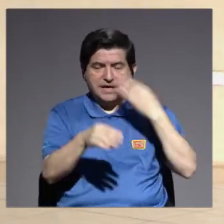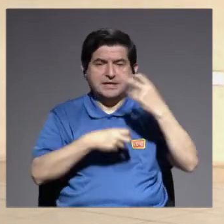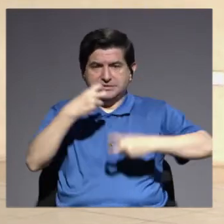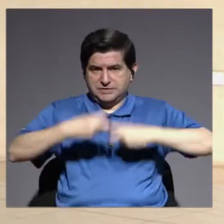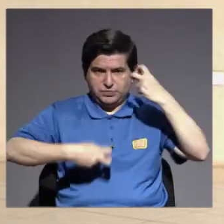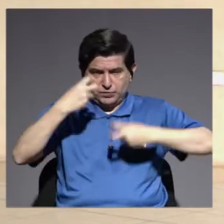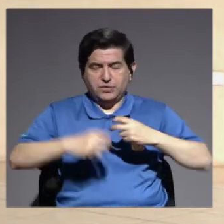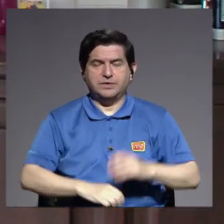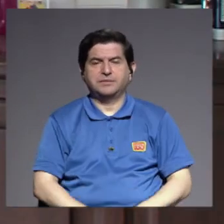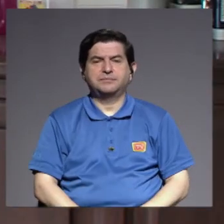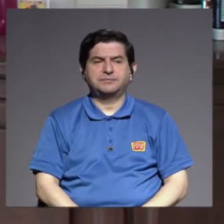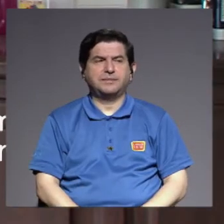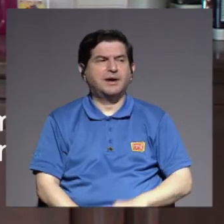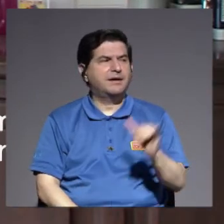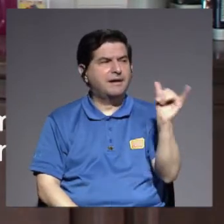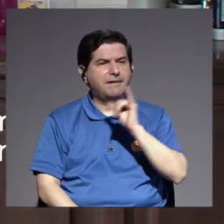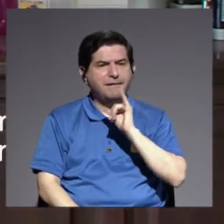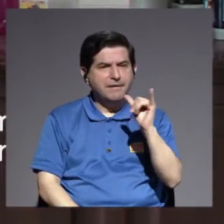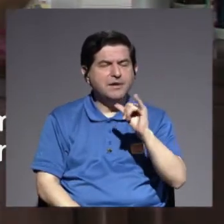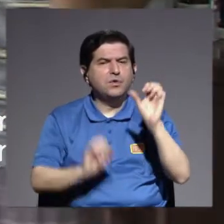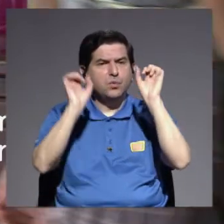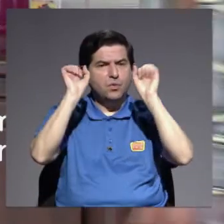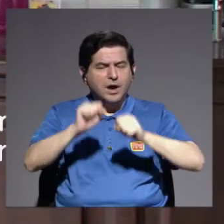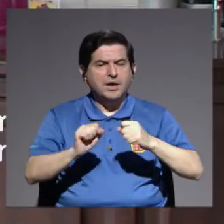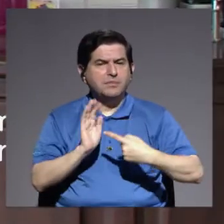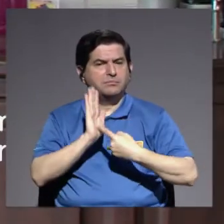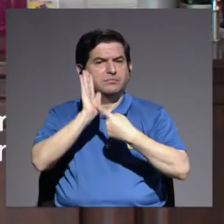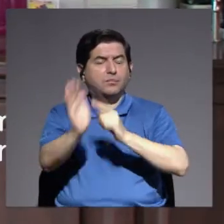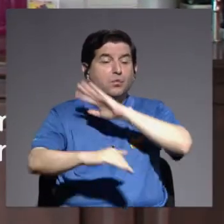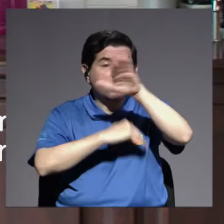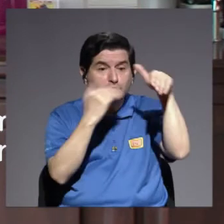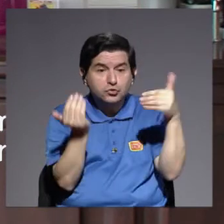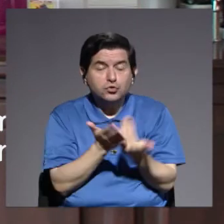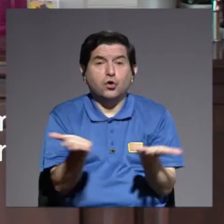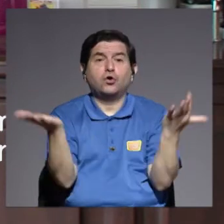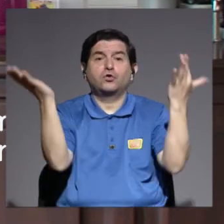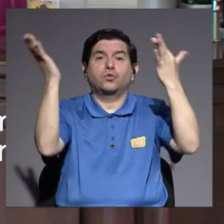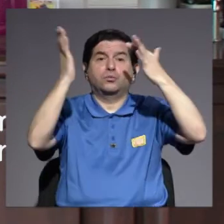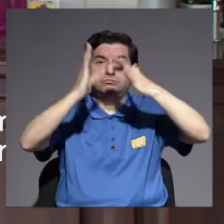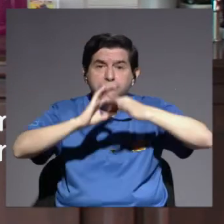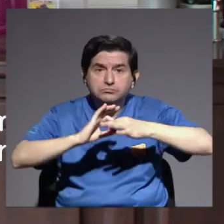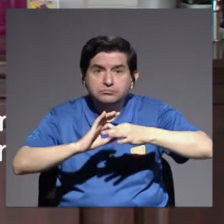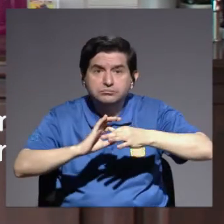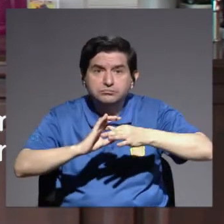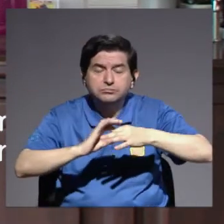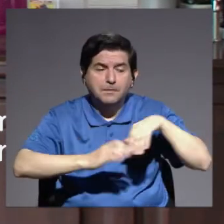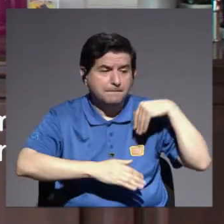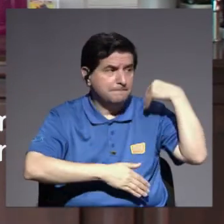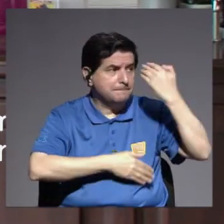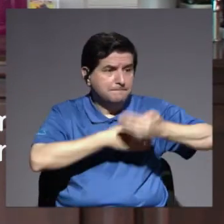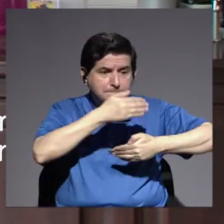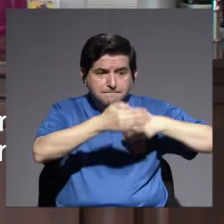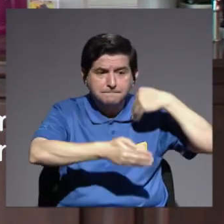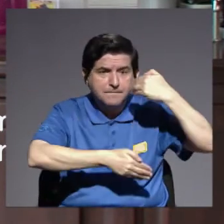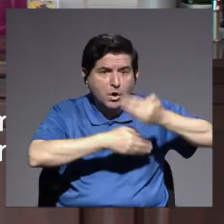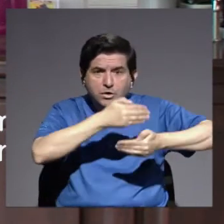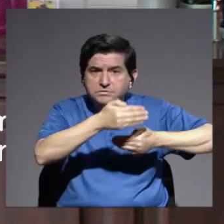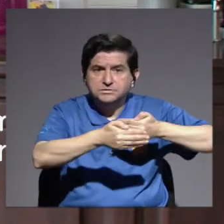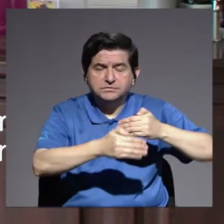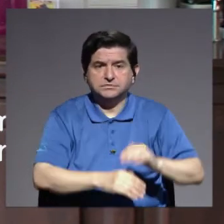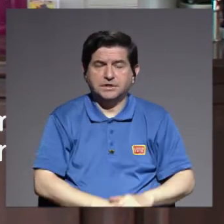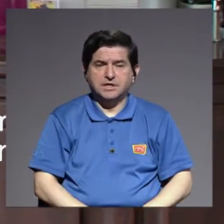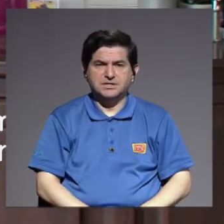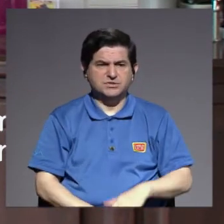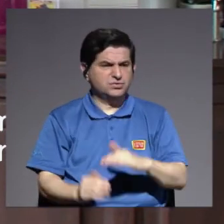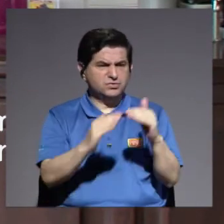problemas. De igual modo, también podemos destacar todo lo que tiene que ver con los procesos o, digamos, cómo